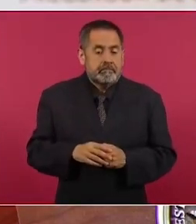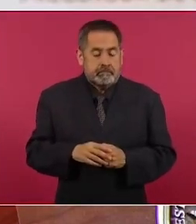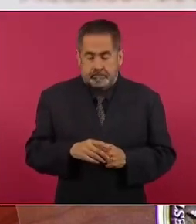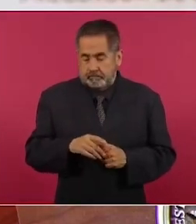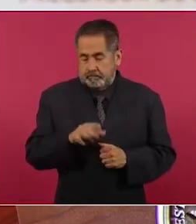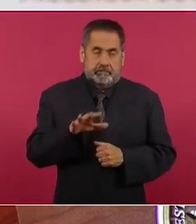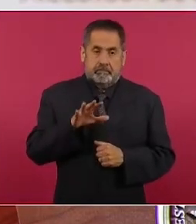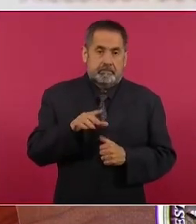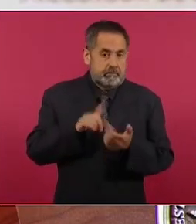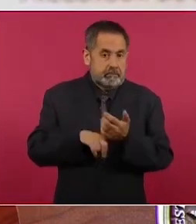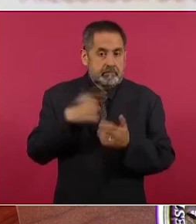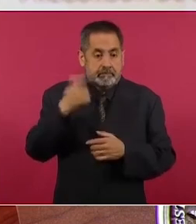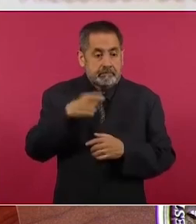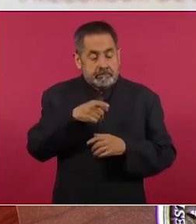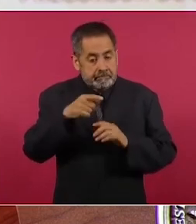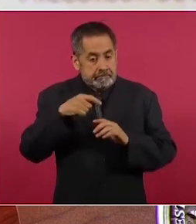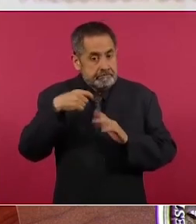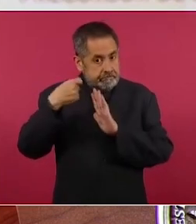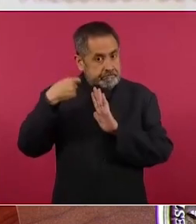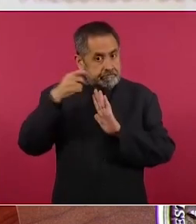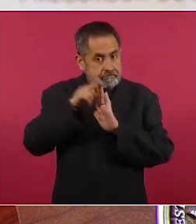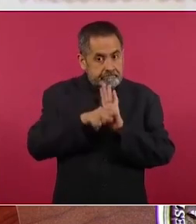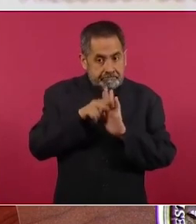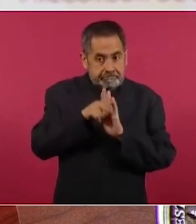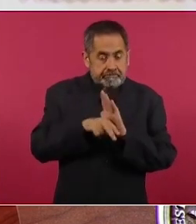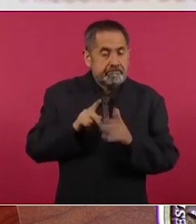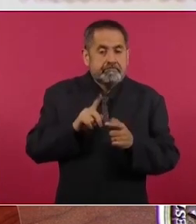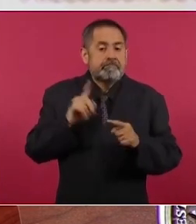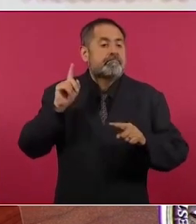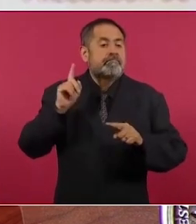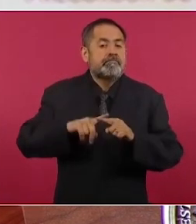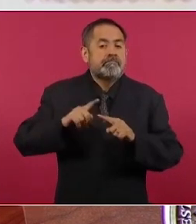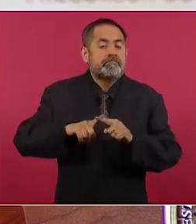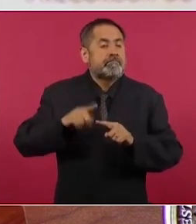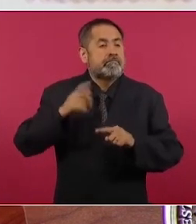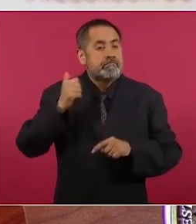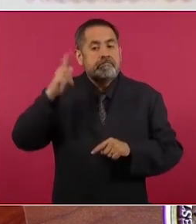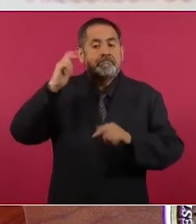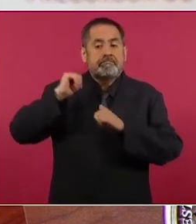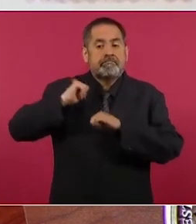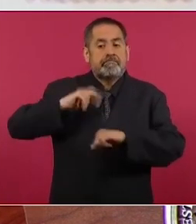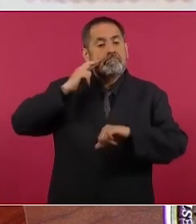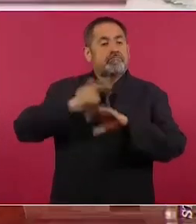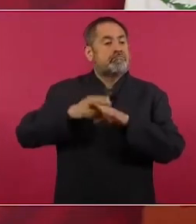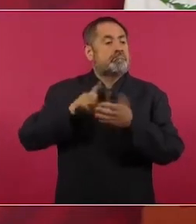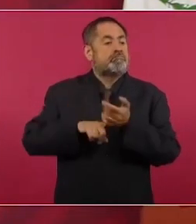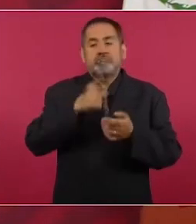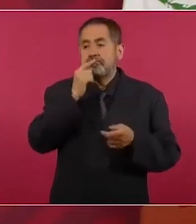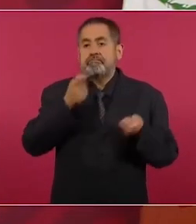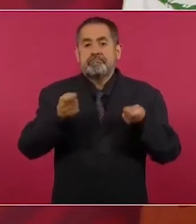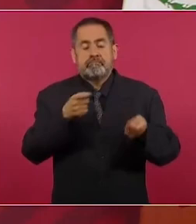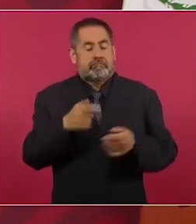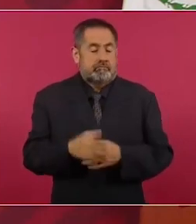impacta, es en manos de quién estábamos.